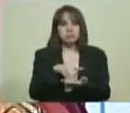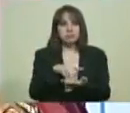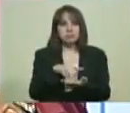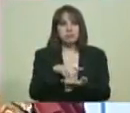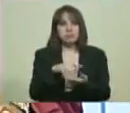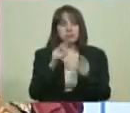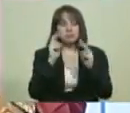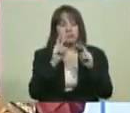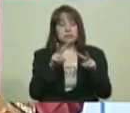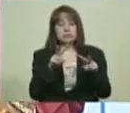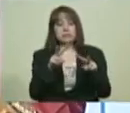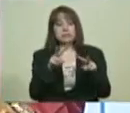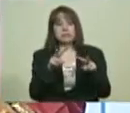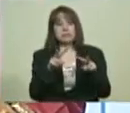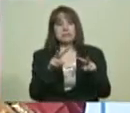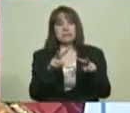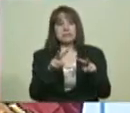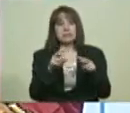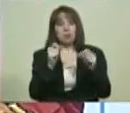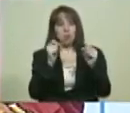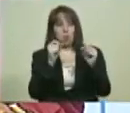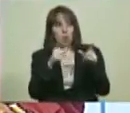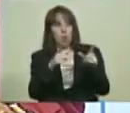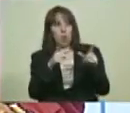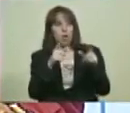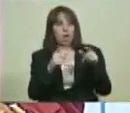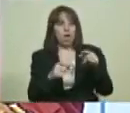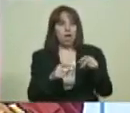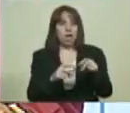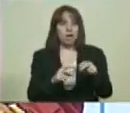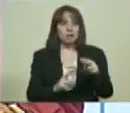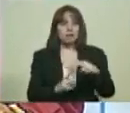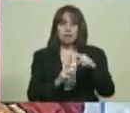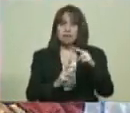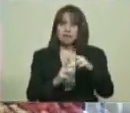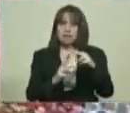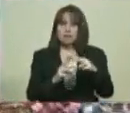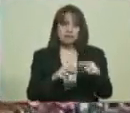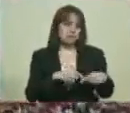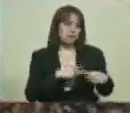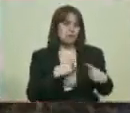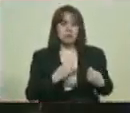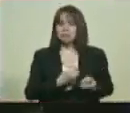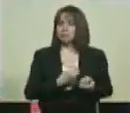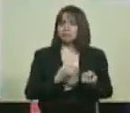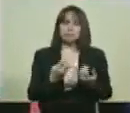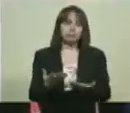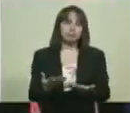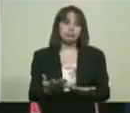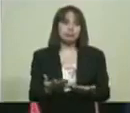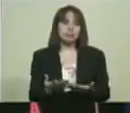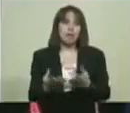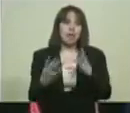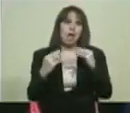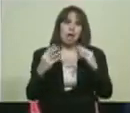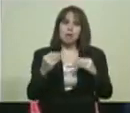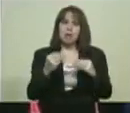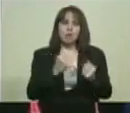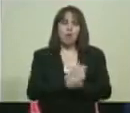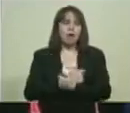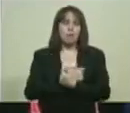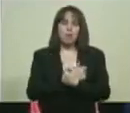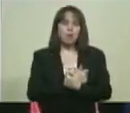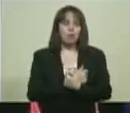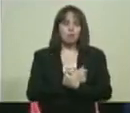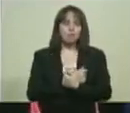verdaderamente impresionante, el pueblo del Táchira. Le hablé con mi corazón, le hablé con mucho amor.